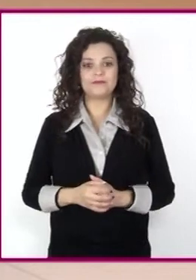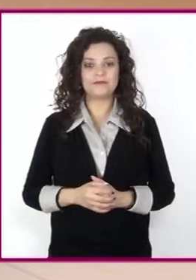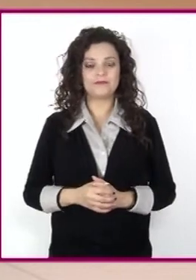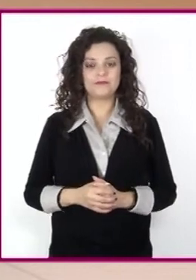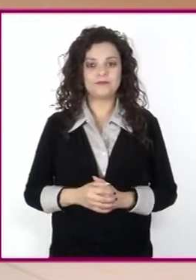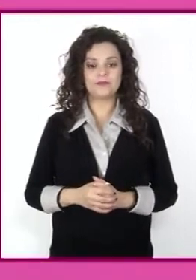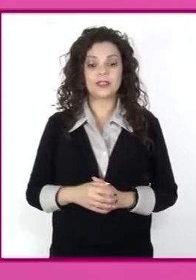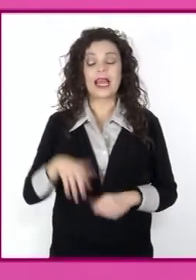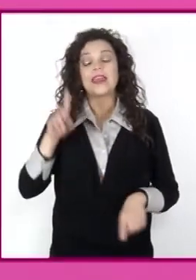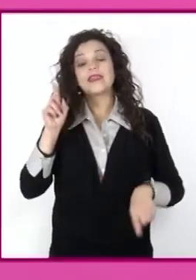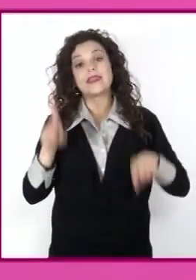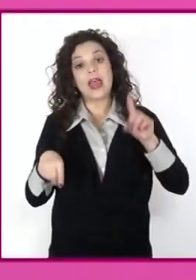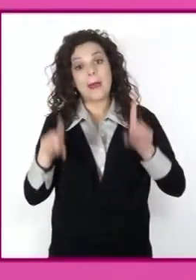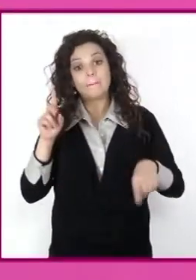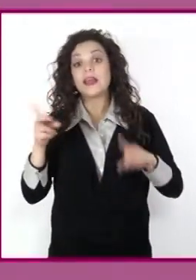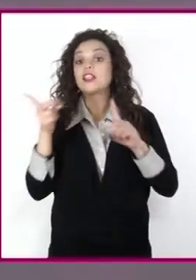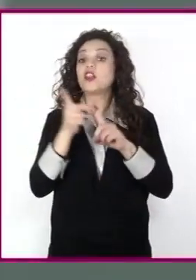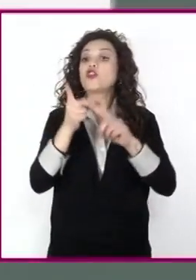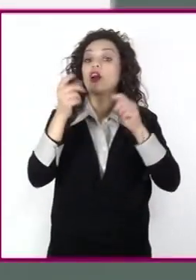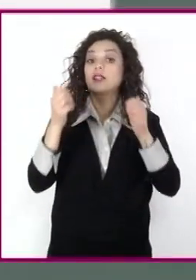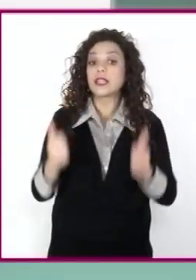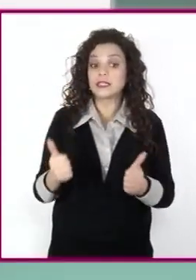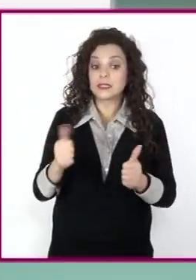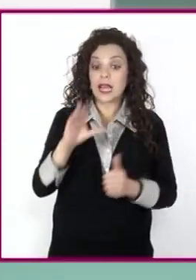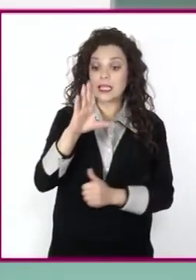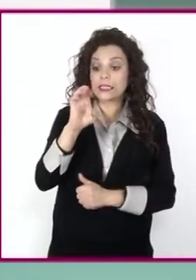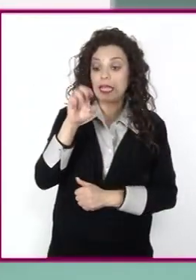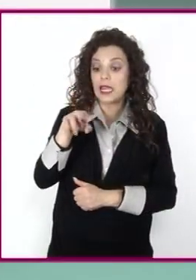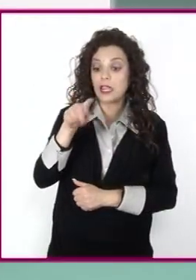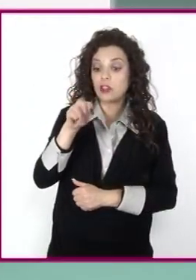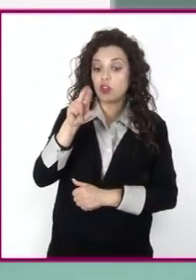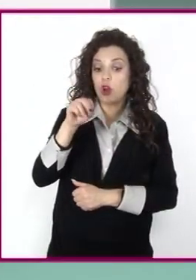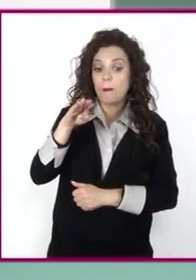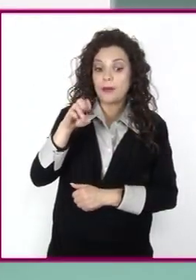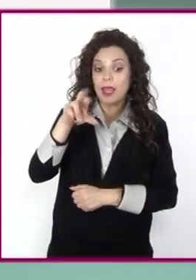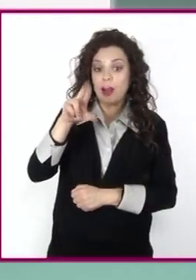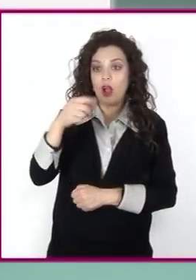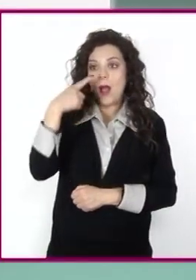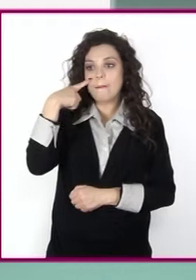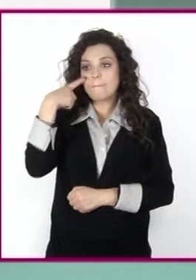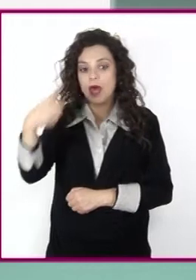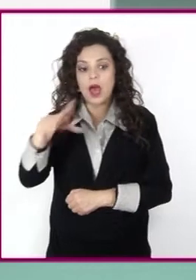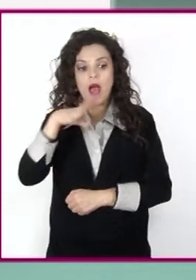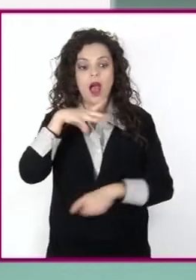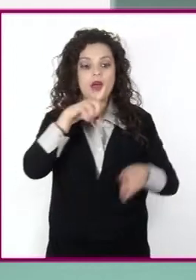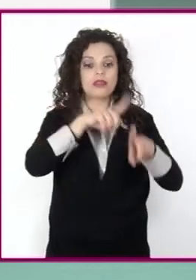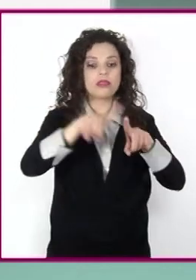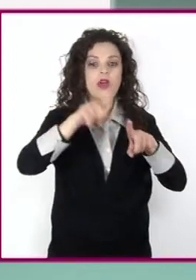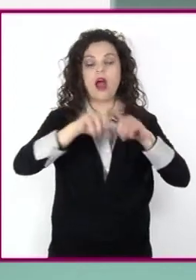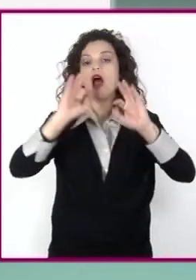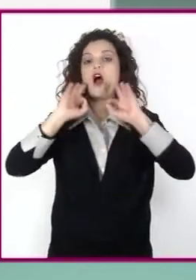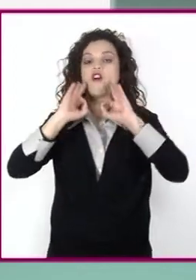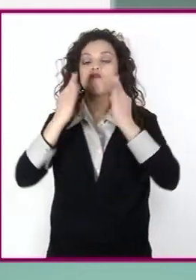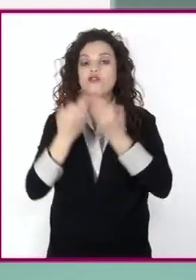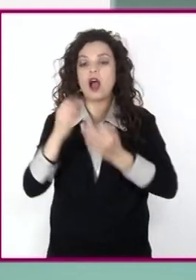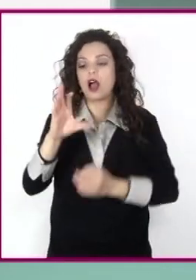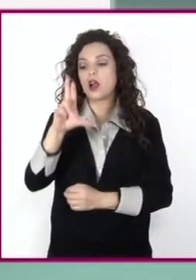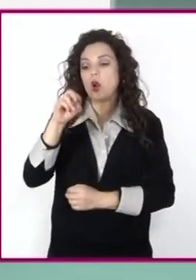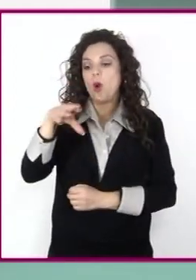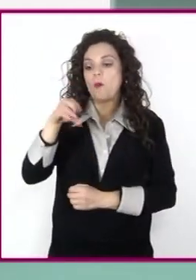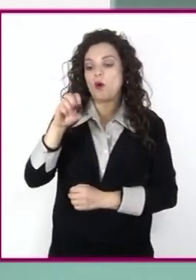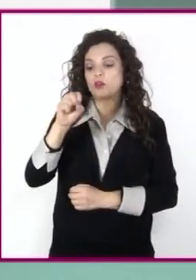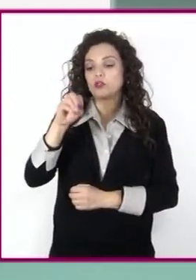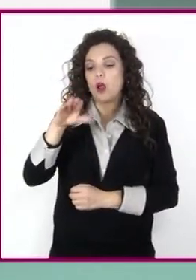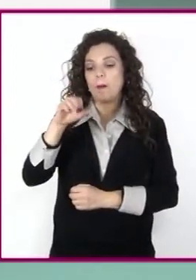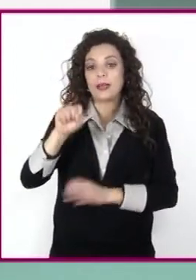Y dependiendo de la ubicación del centrómero, estaremos en presencia de diferentes formas de cromosomas, como las